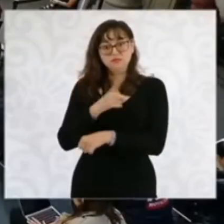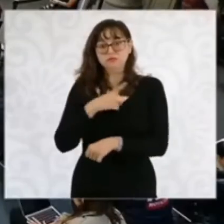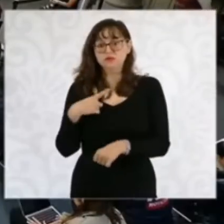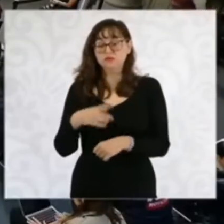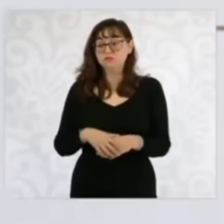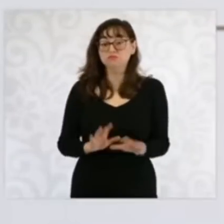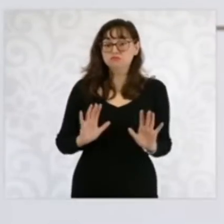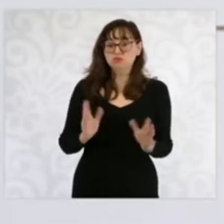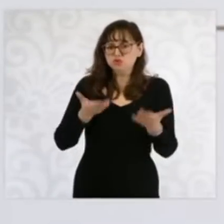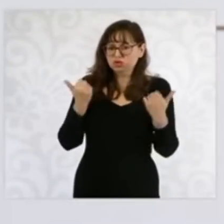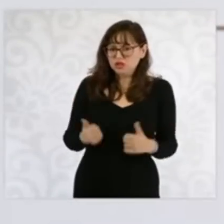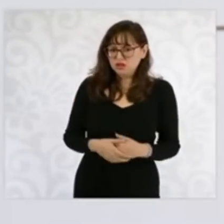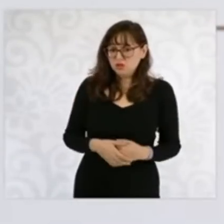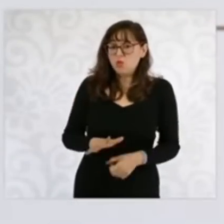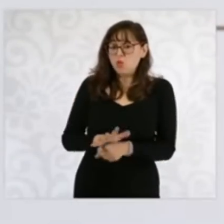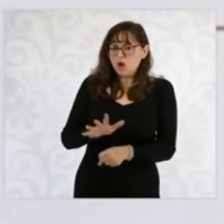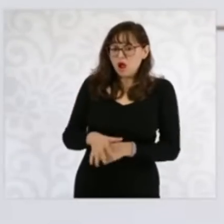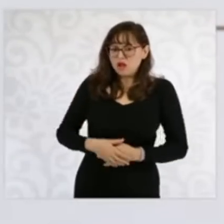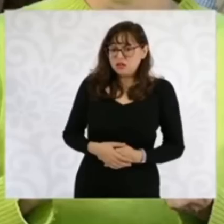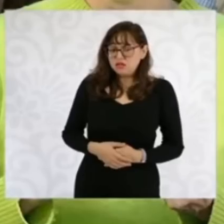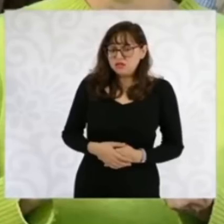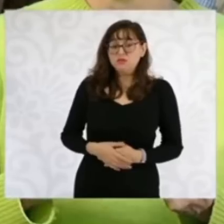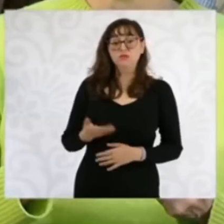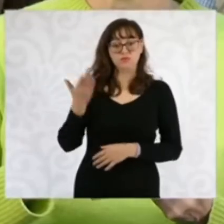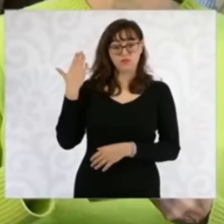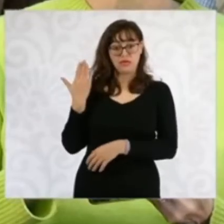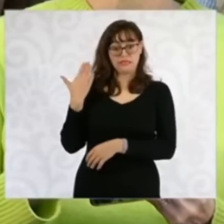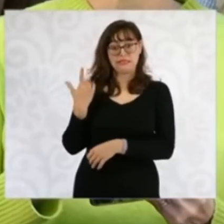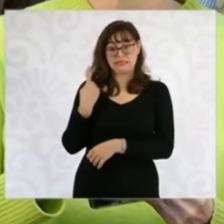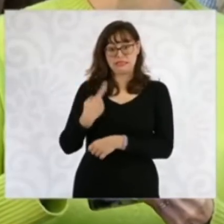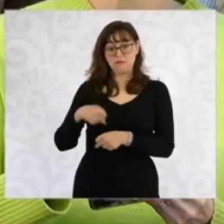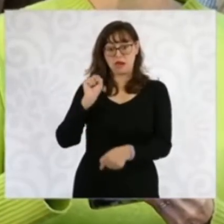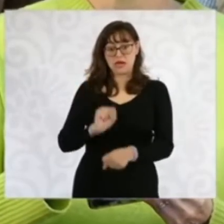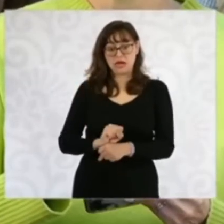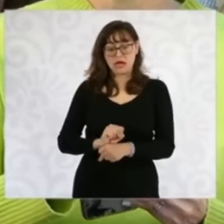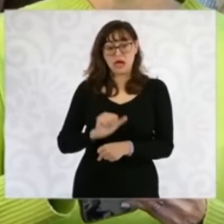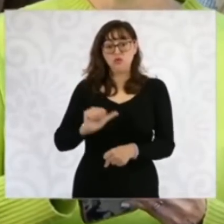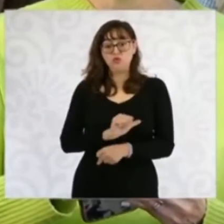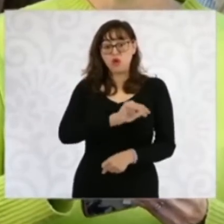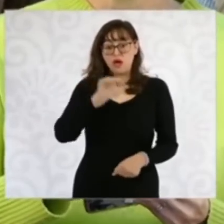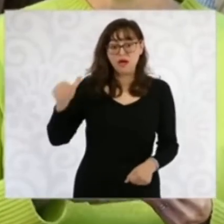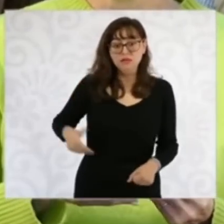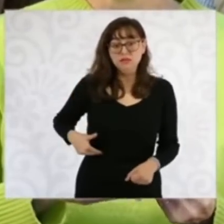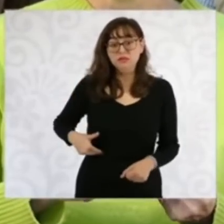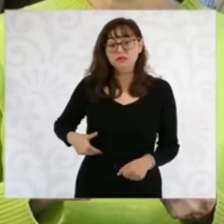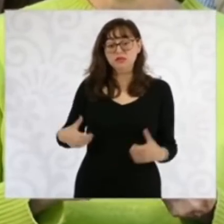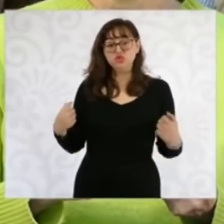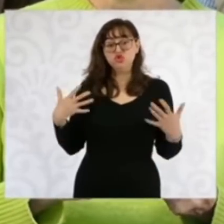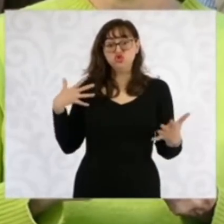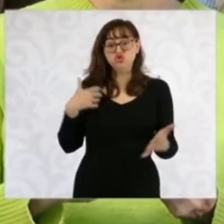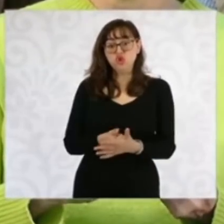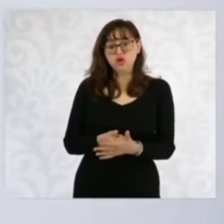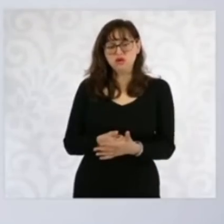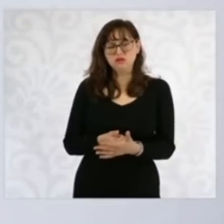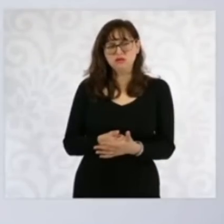sé a qué caso te refieres. Existió en la semana pasada, un caso de un choque de elementos de la Guardia Nacional. Sí,